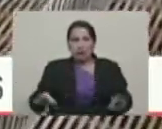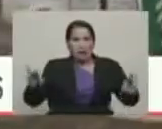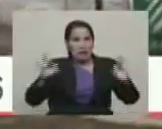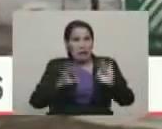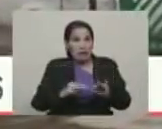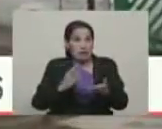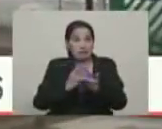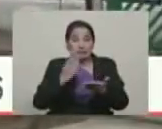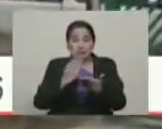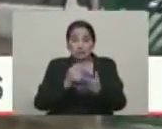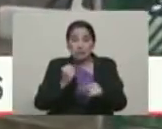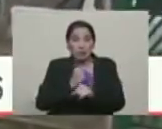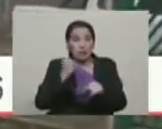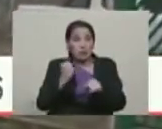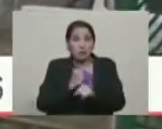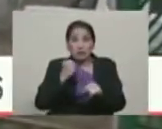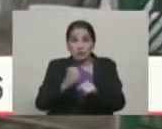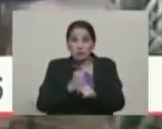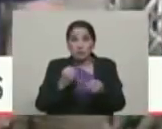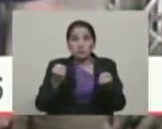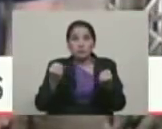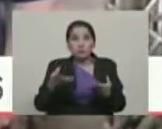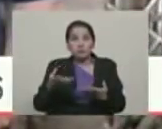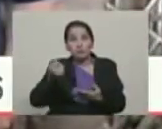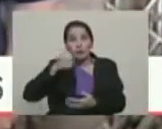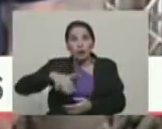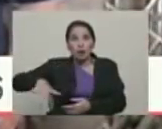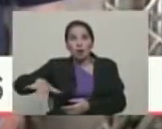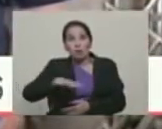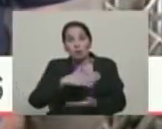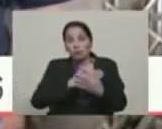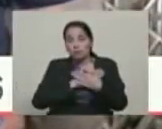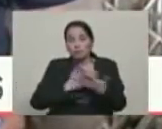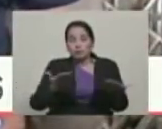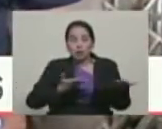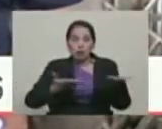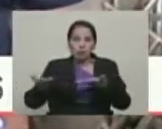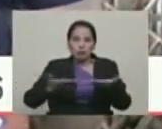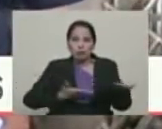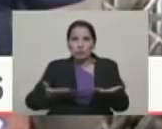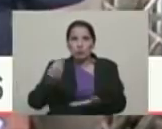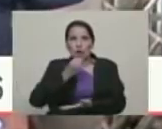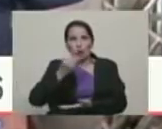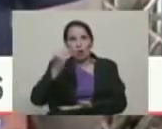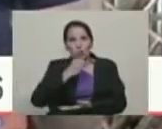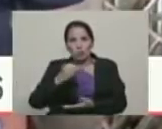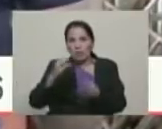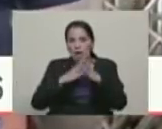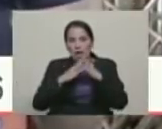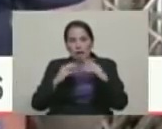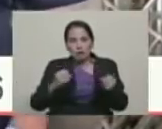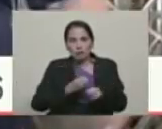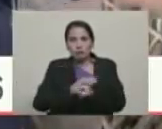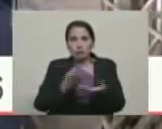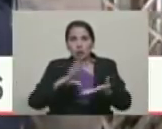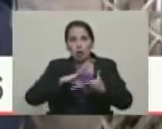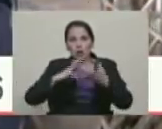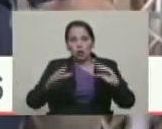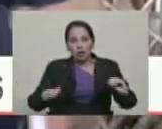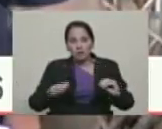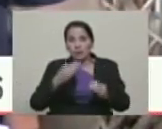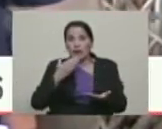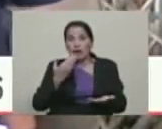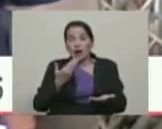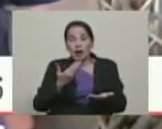trabajando para llevarle a nuestro pueblo los servicios y llevarle los alimentos y la distribución a través de los CLAC. Muchas